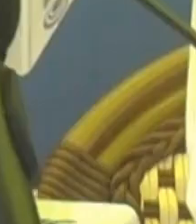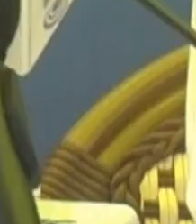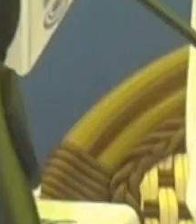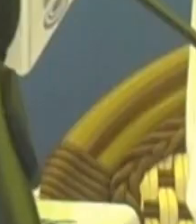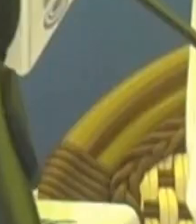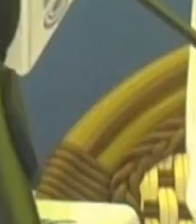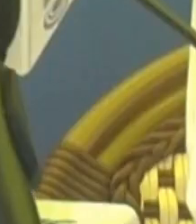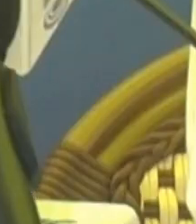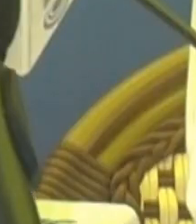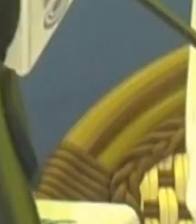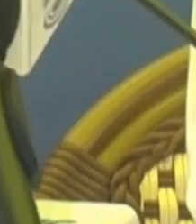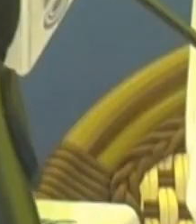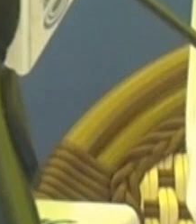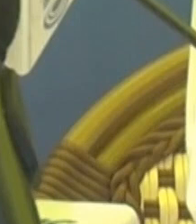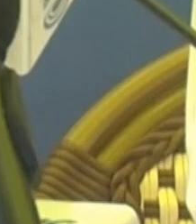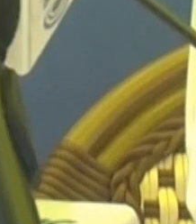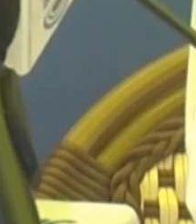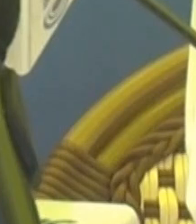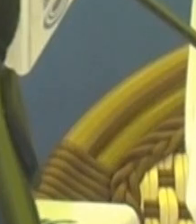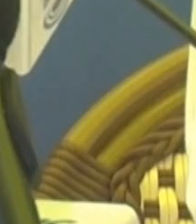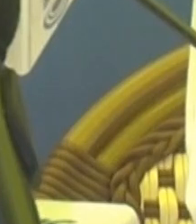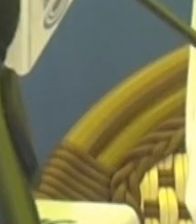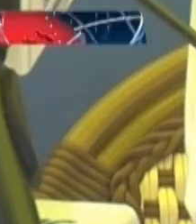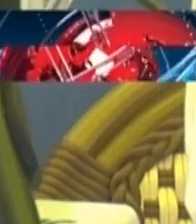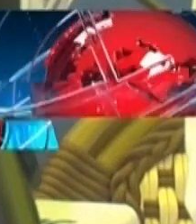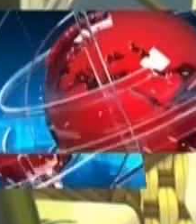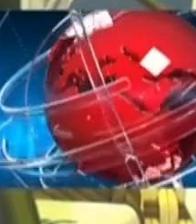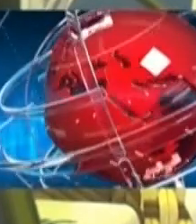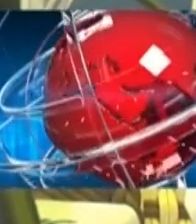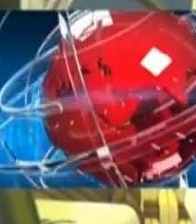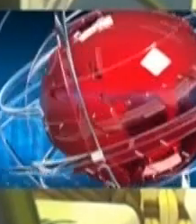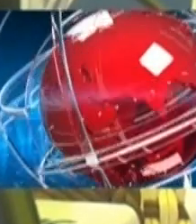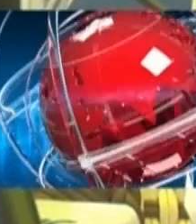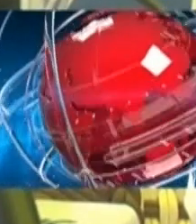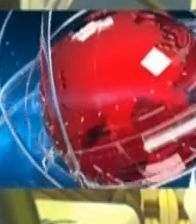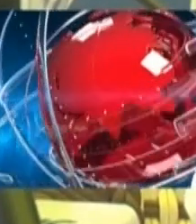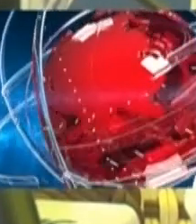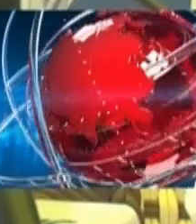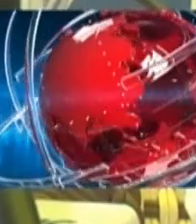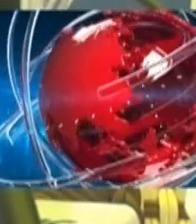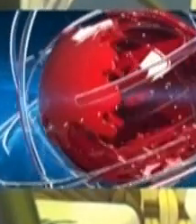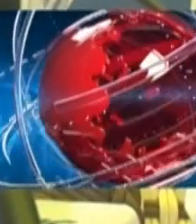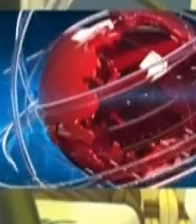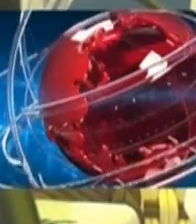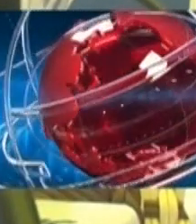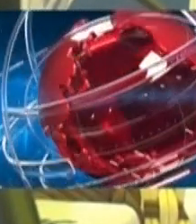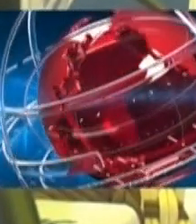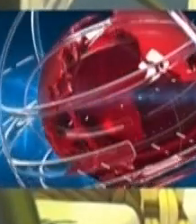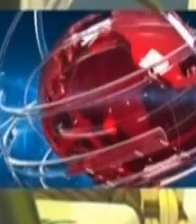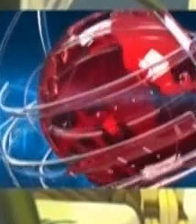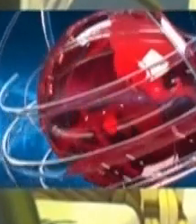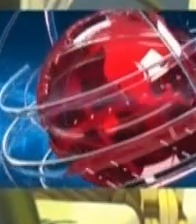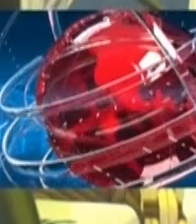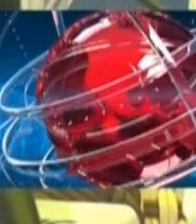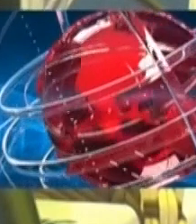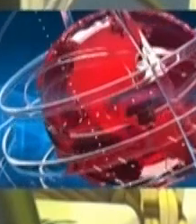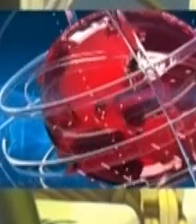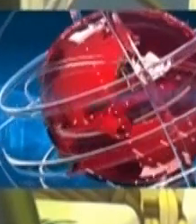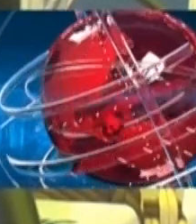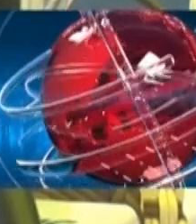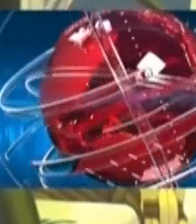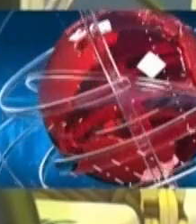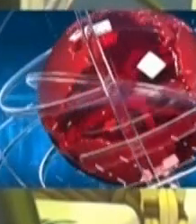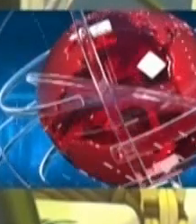legalidad. Para poder conseguir una vez por todas la interconexión municipal de todos los municipios del sur de nuestro departamento,